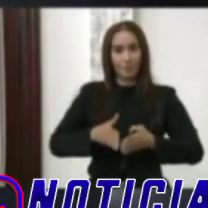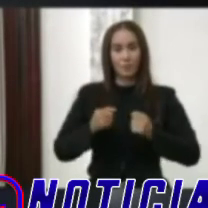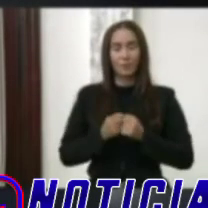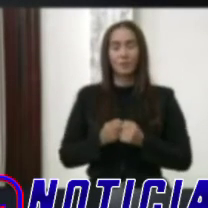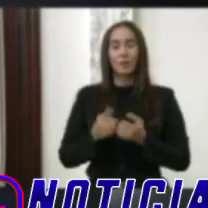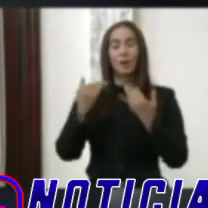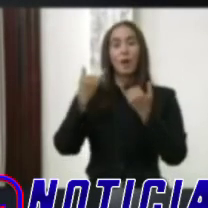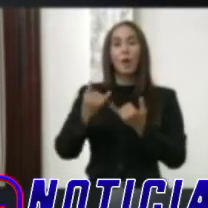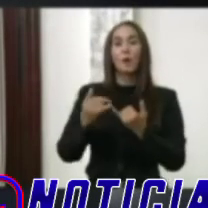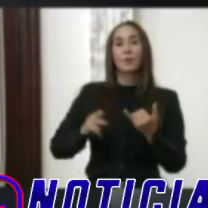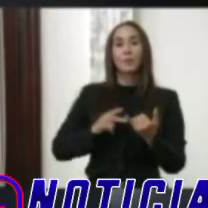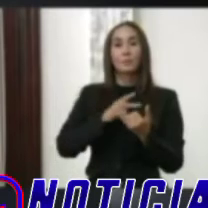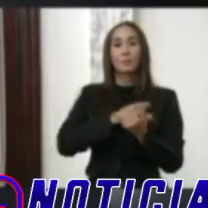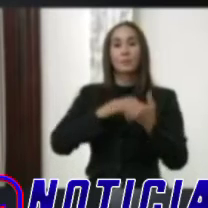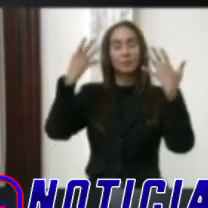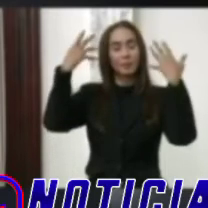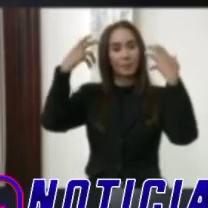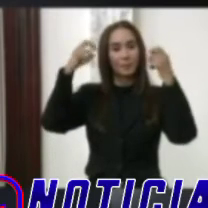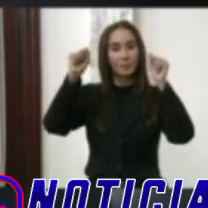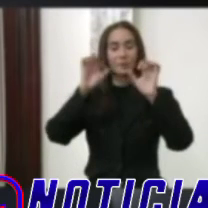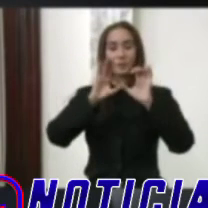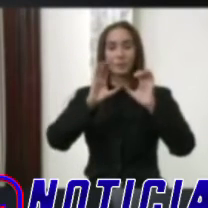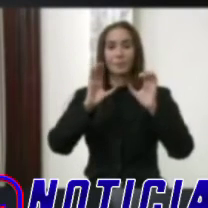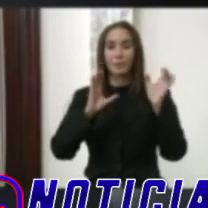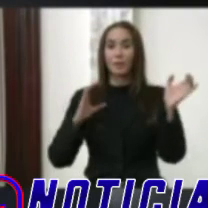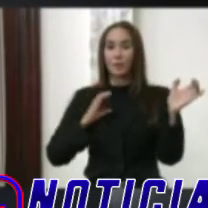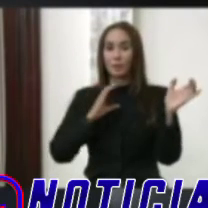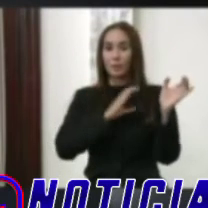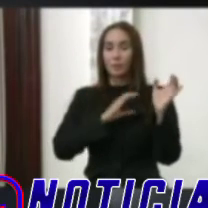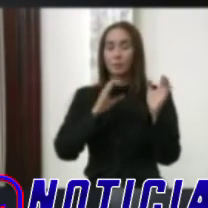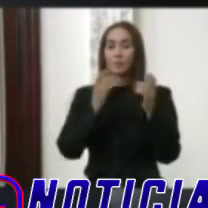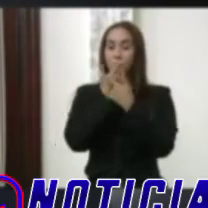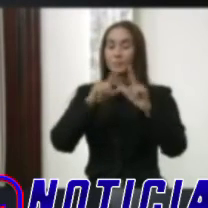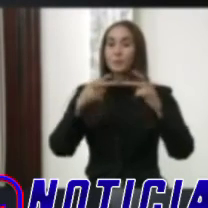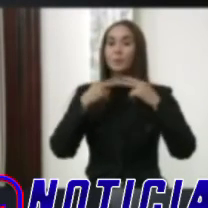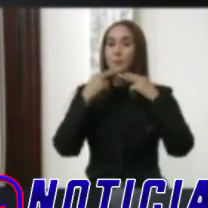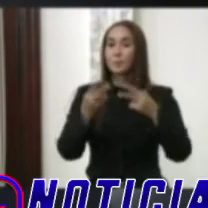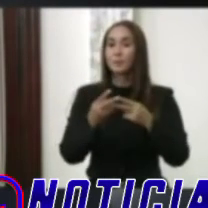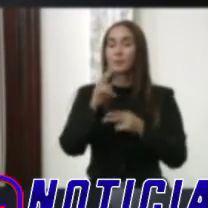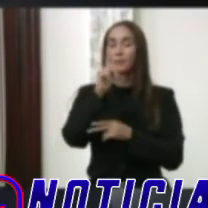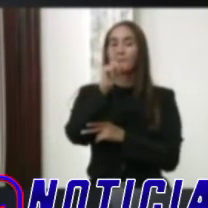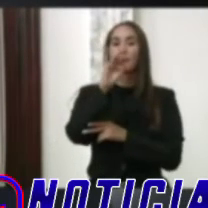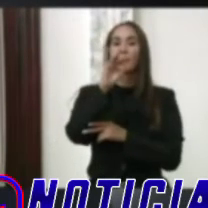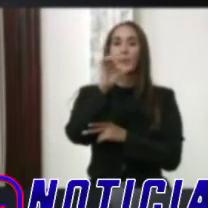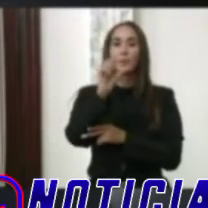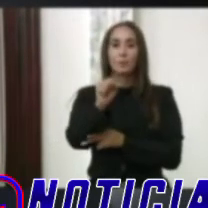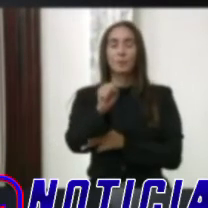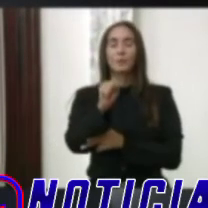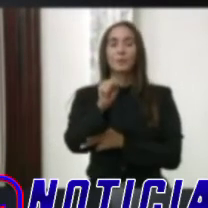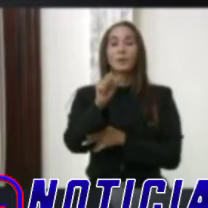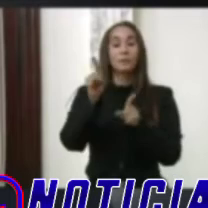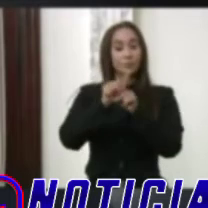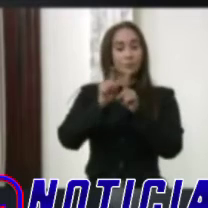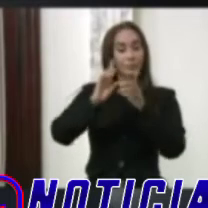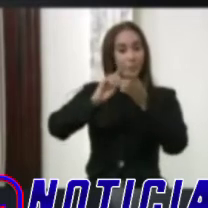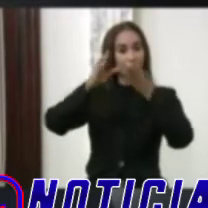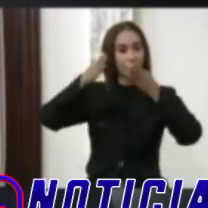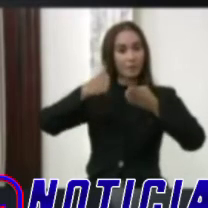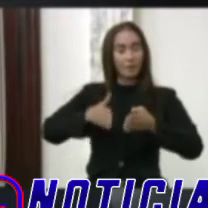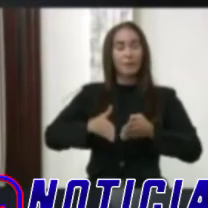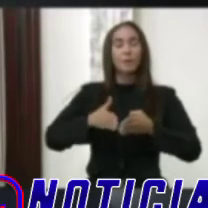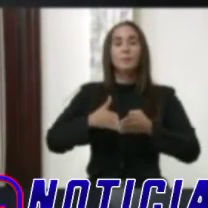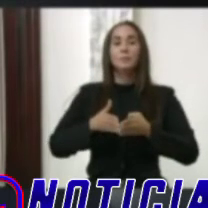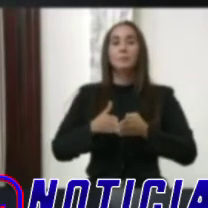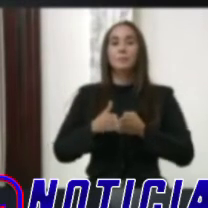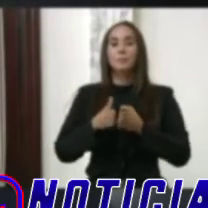vicepresidente regional del Comité de Libertad de Prensa, Luis Franjul, que es director del